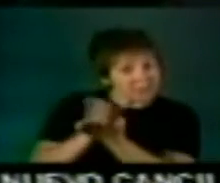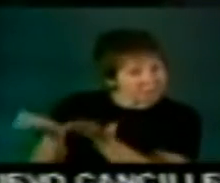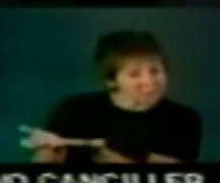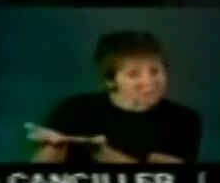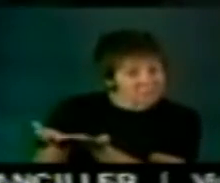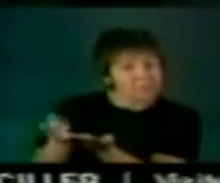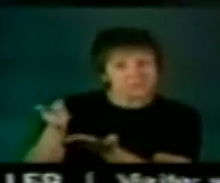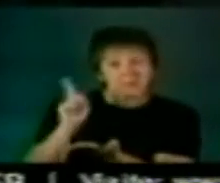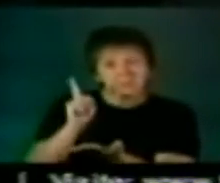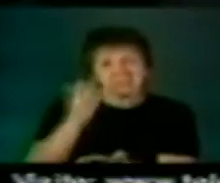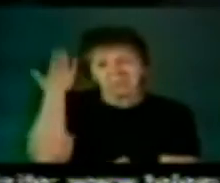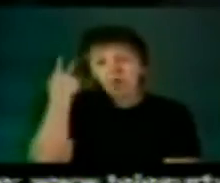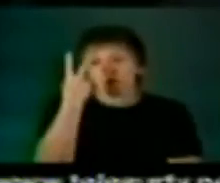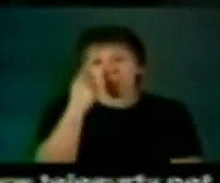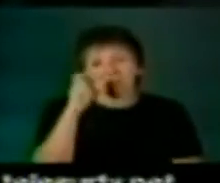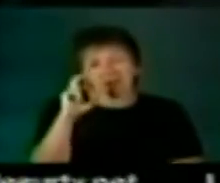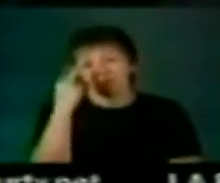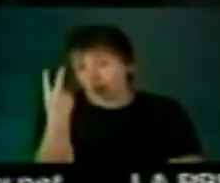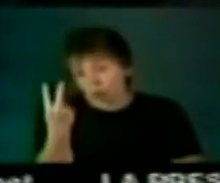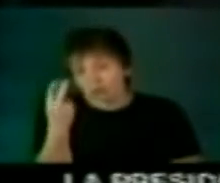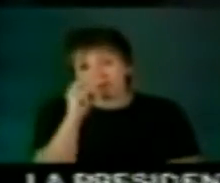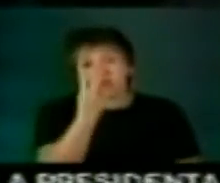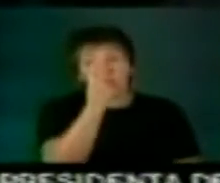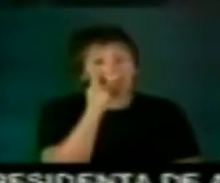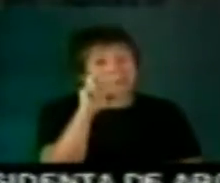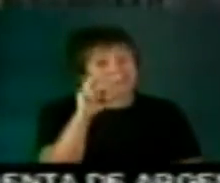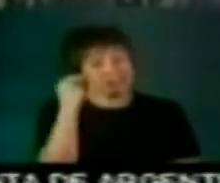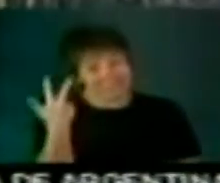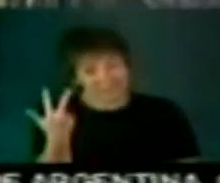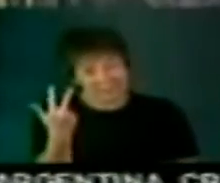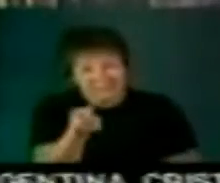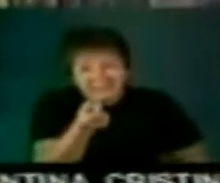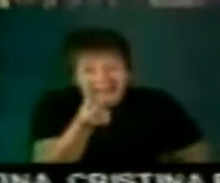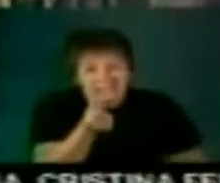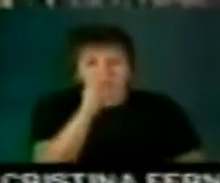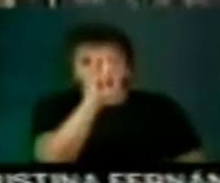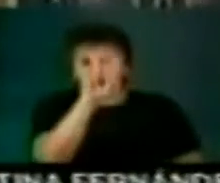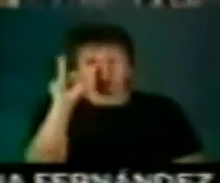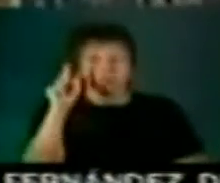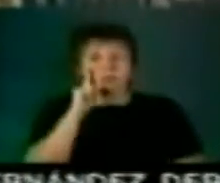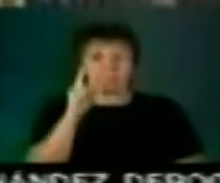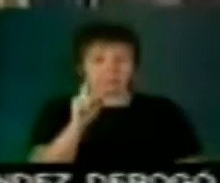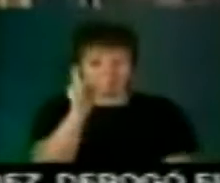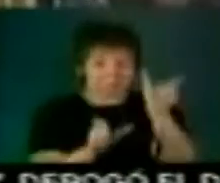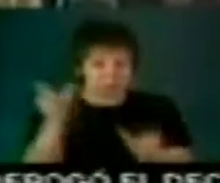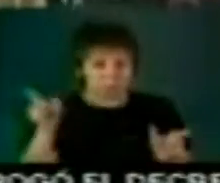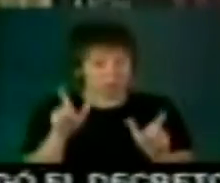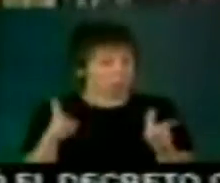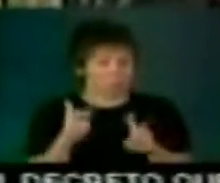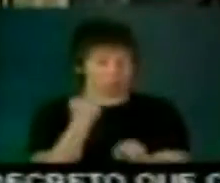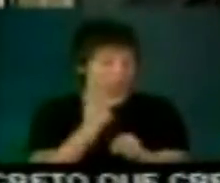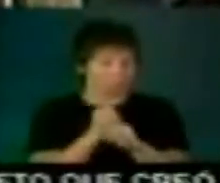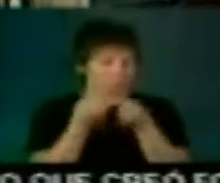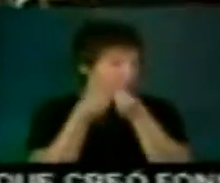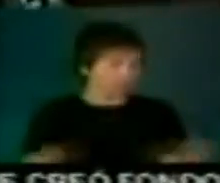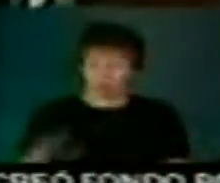Recordemos que en la crisis del año 2002 y 2003, casi 200.000 personas perdieron su trabajo.